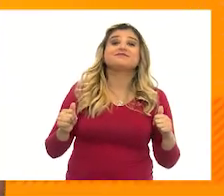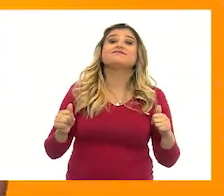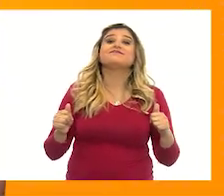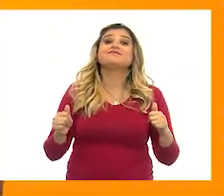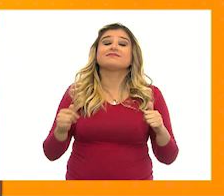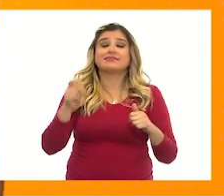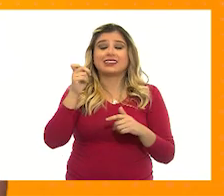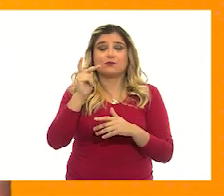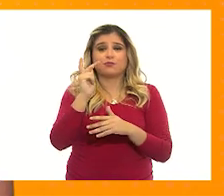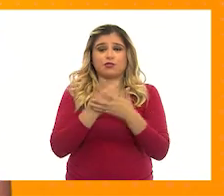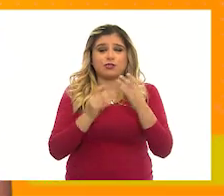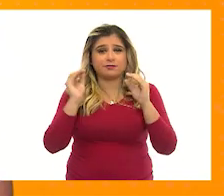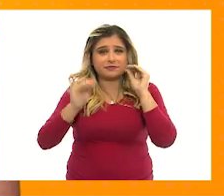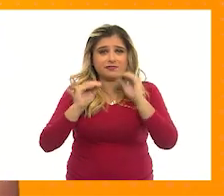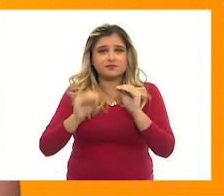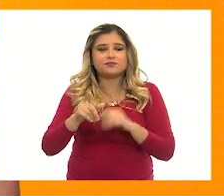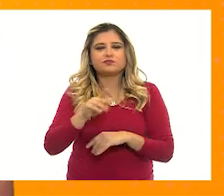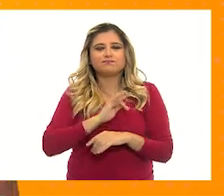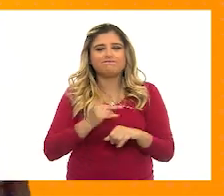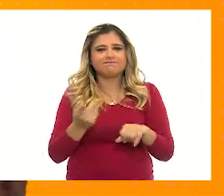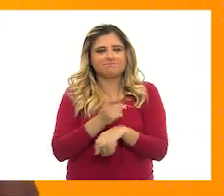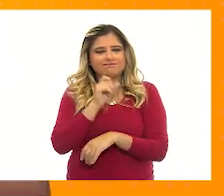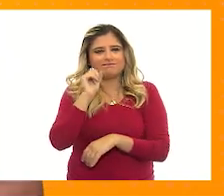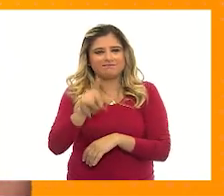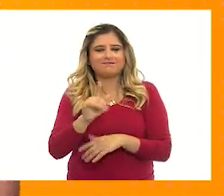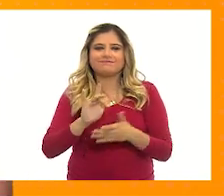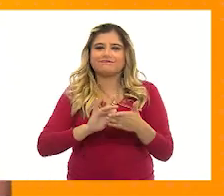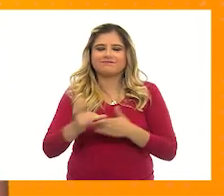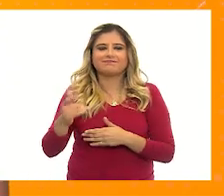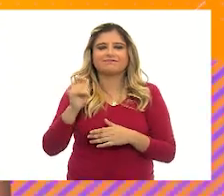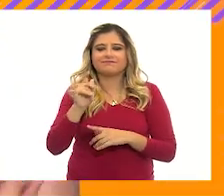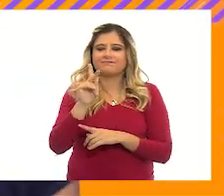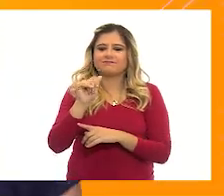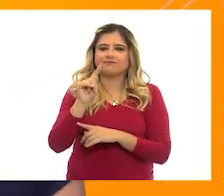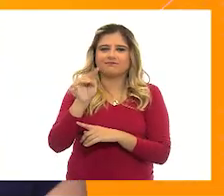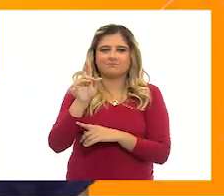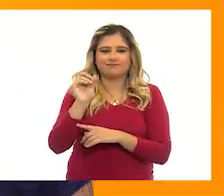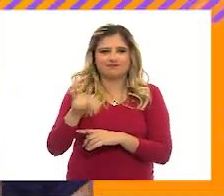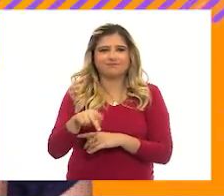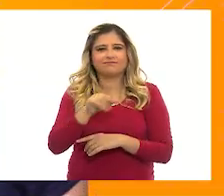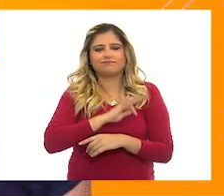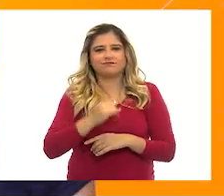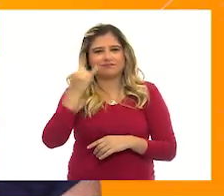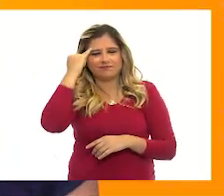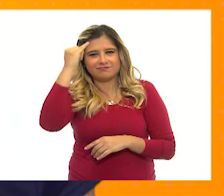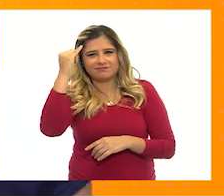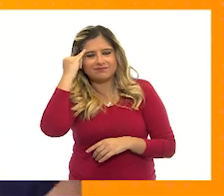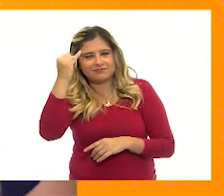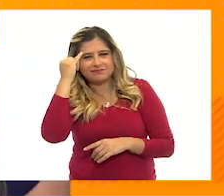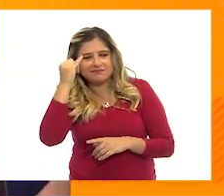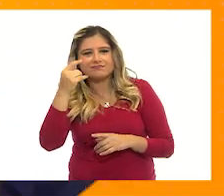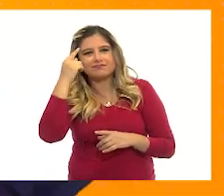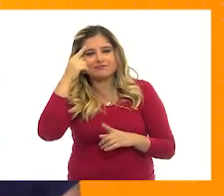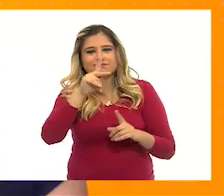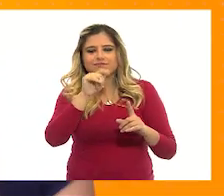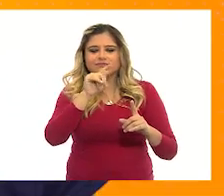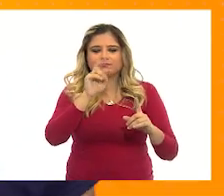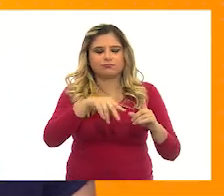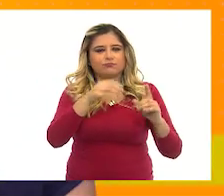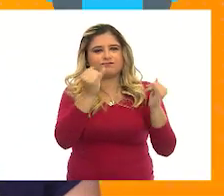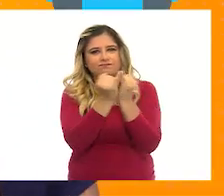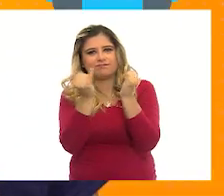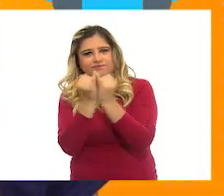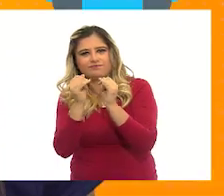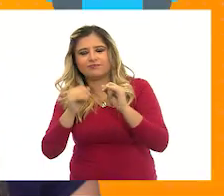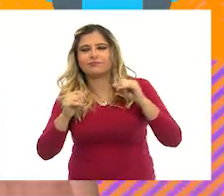en programación también te puede pasar esto, gracias a los patrones. Puedes crear tus propios patrones para ordenar tu habitación